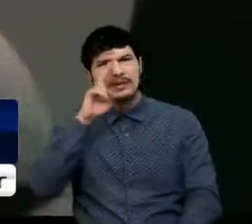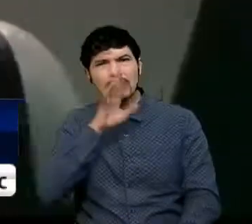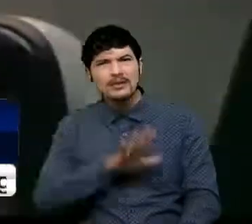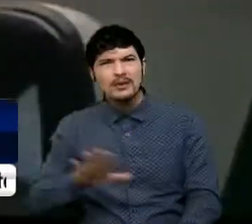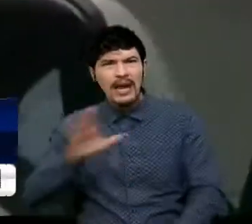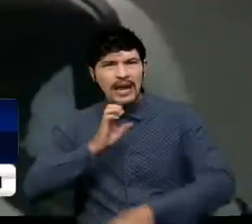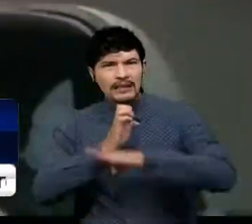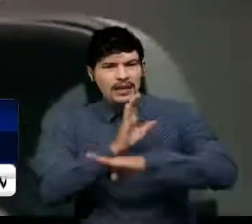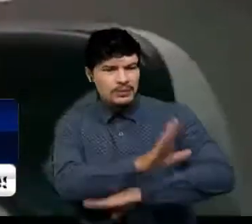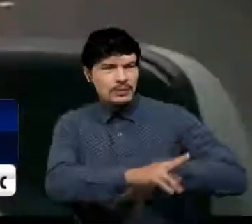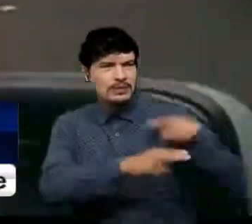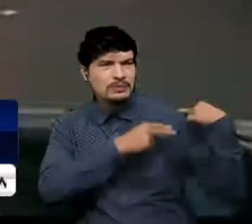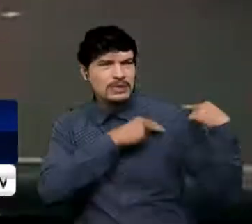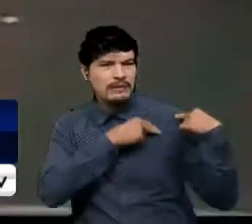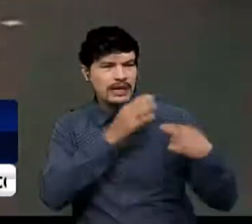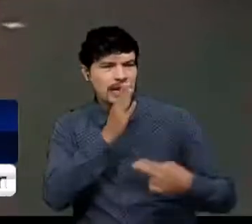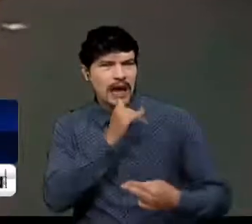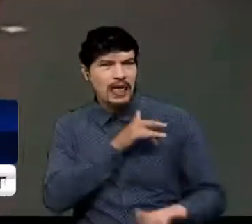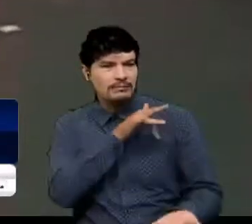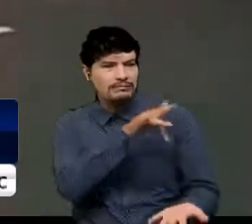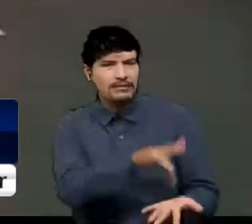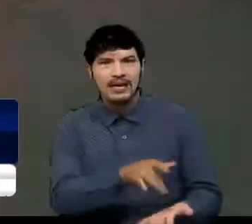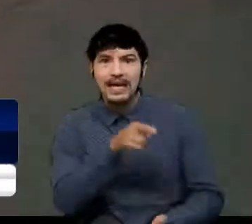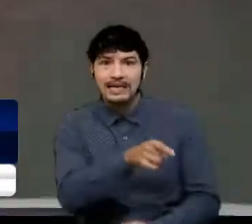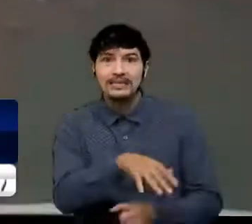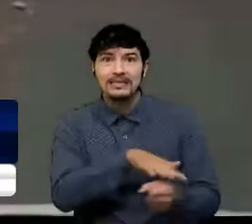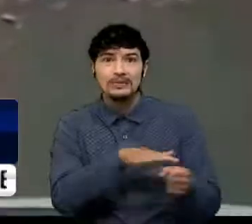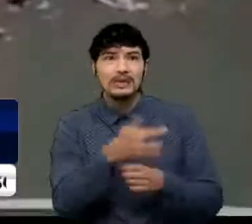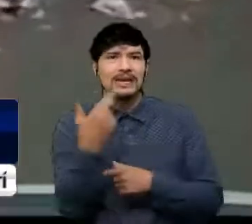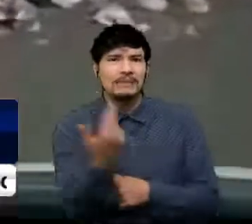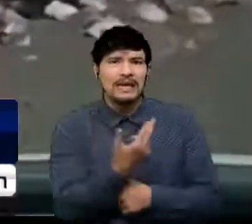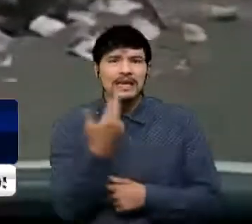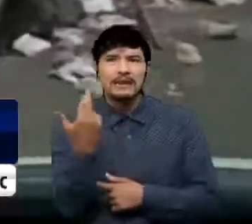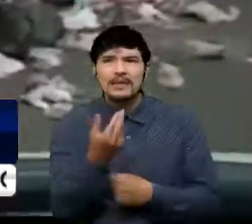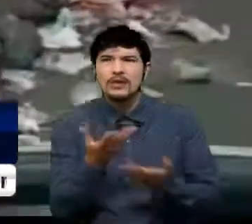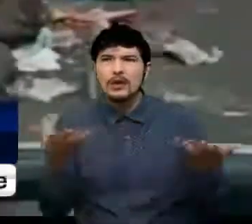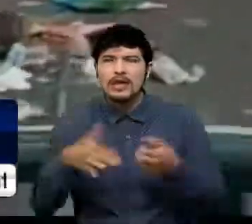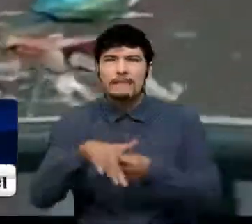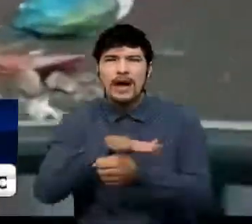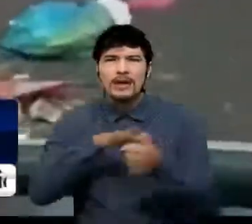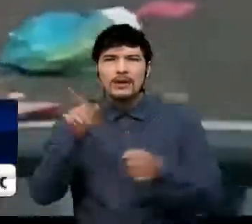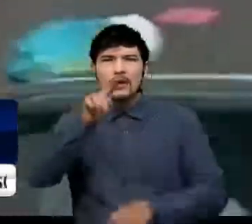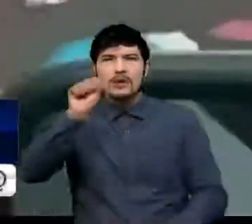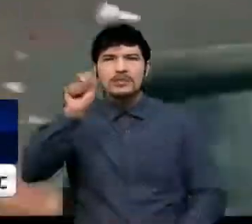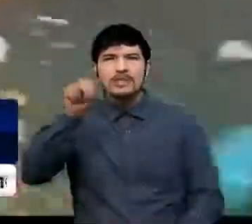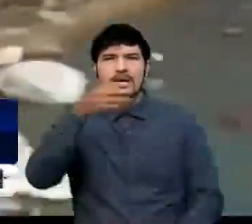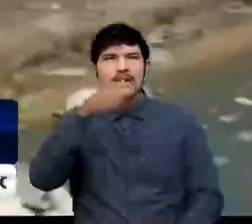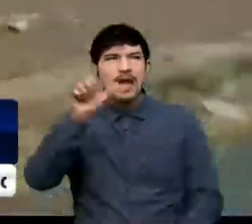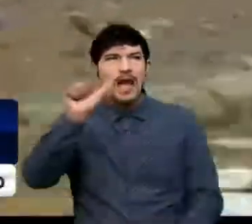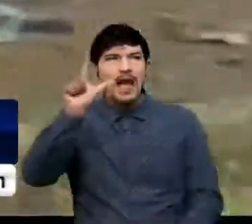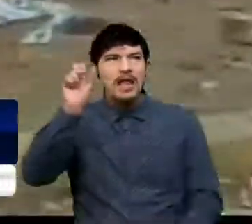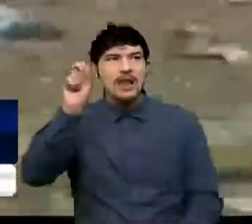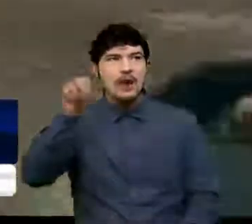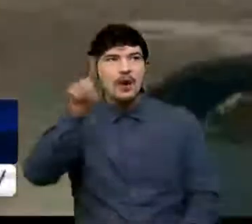entidades encargadas recojan. Esto se presenta constantemente en el barrio San Alonso. Nuestra imagen del día en